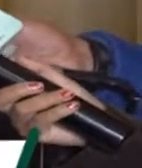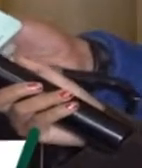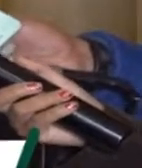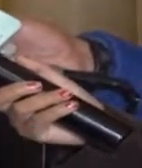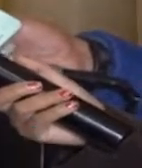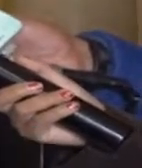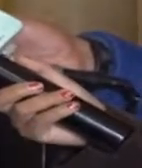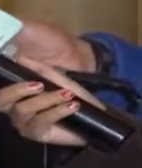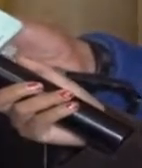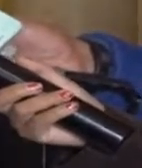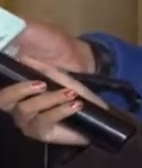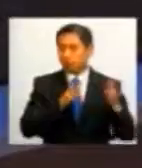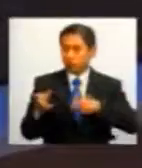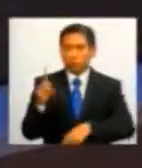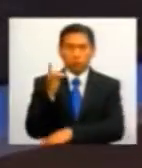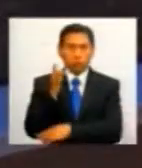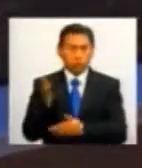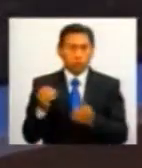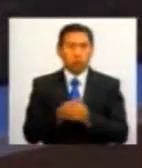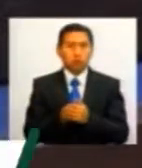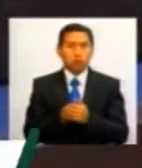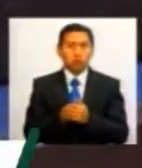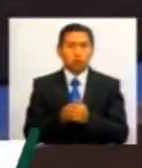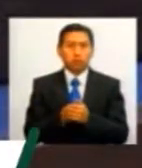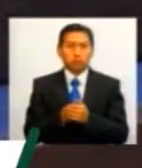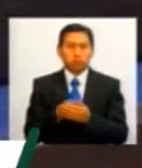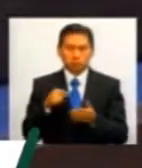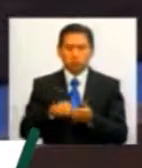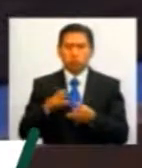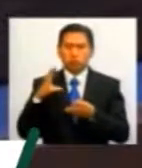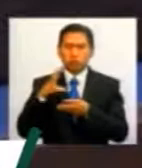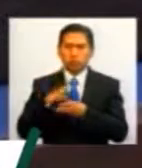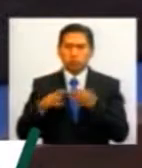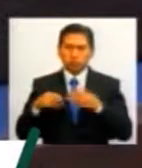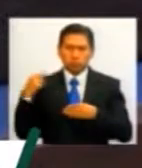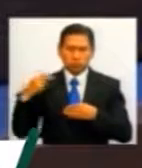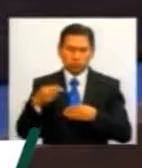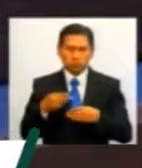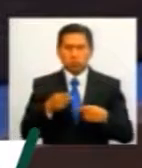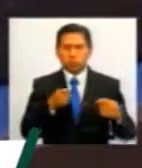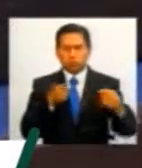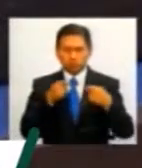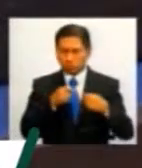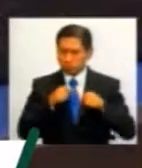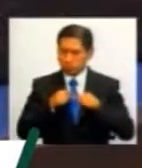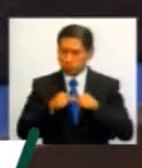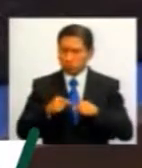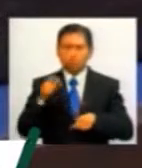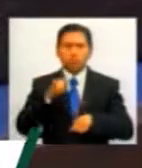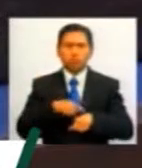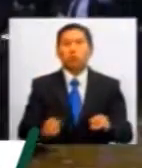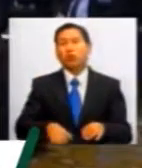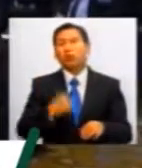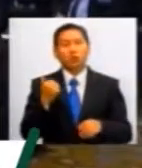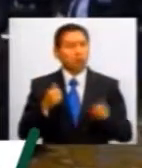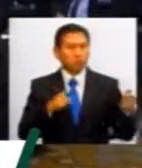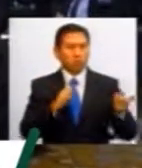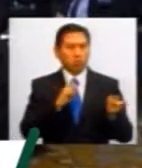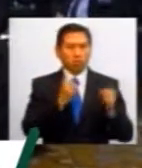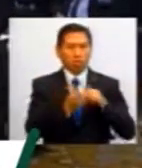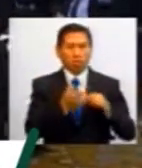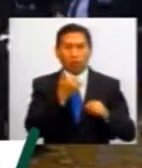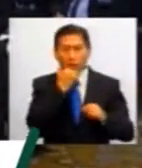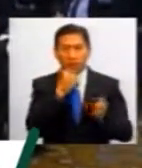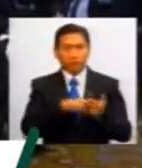resultado favorable para el país. La demanda presentada en abril del 2013 reclama una salida soberana al Océano Pacífico